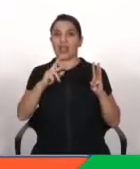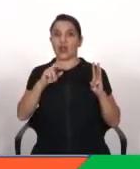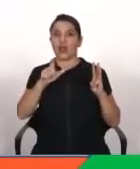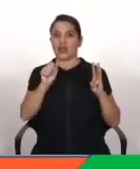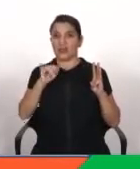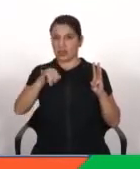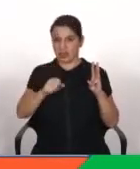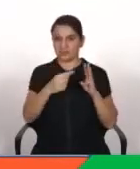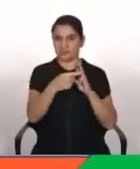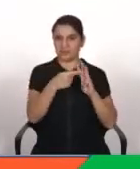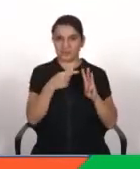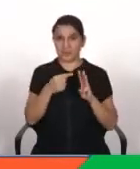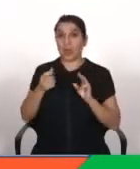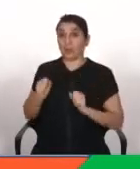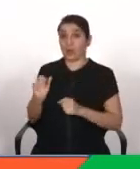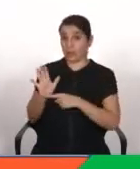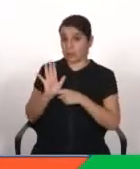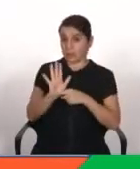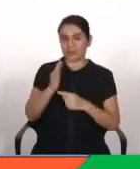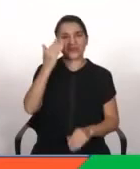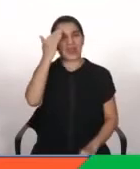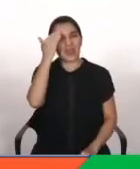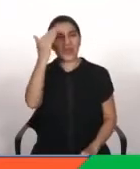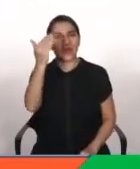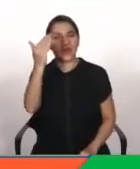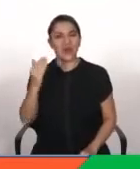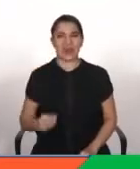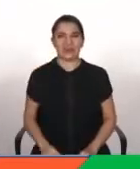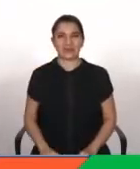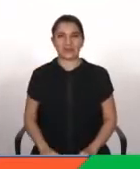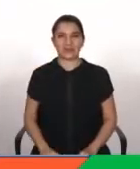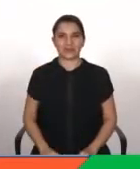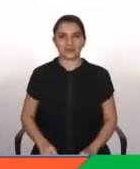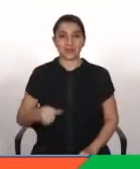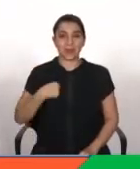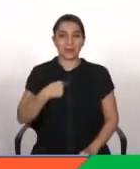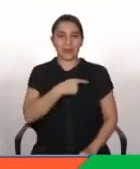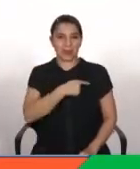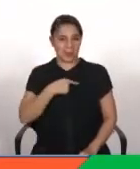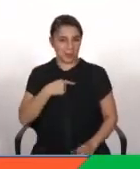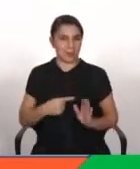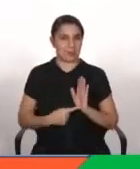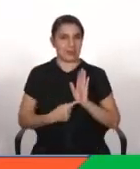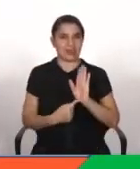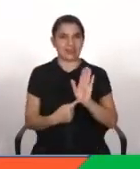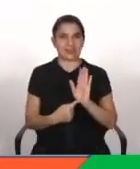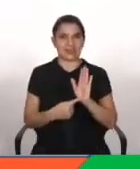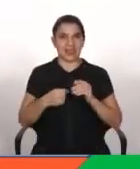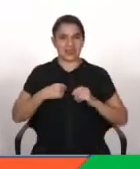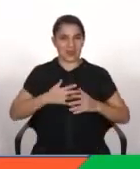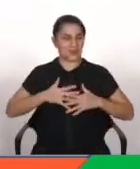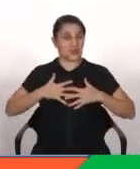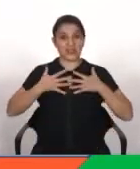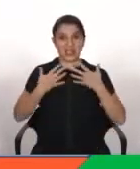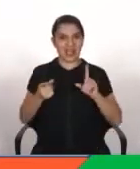Hola, hola. Muchas gracias por la invitación y por la presentación. Estoy muy emocionada de estar